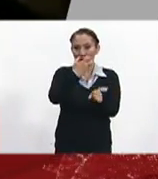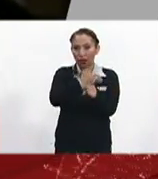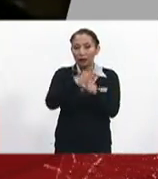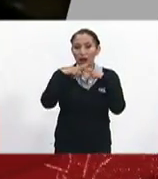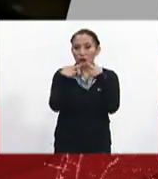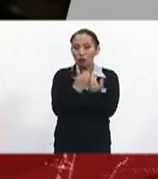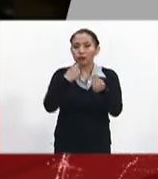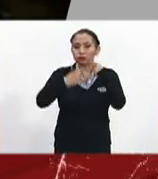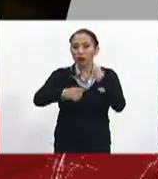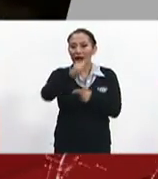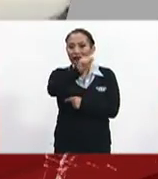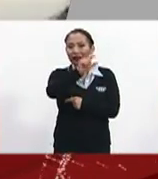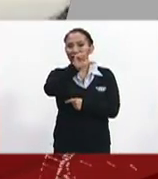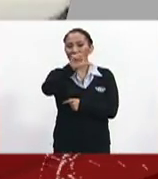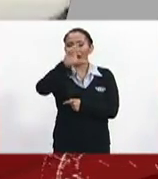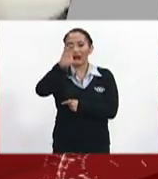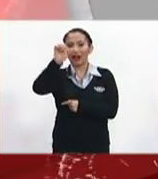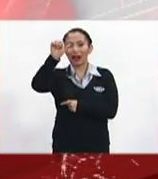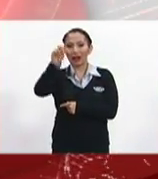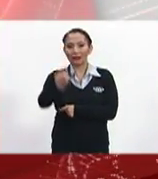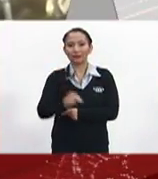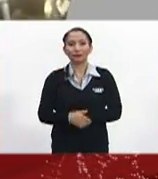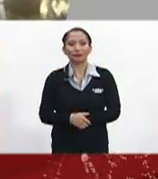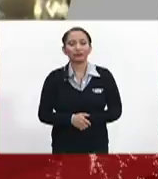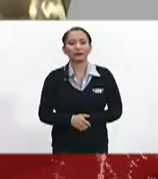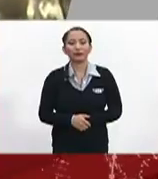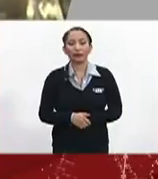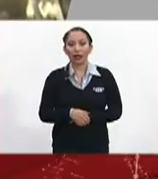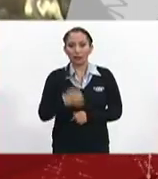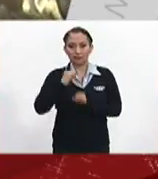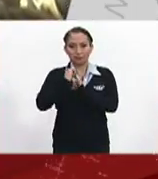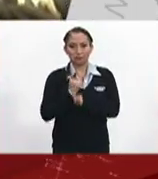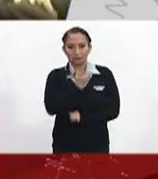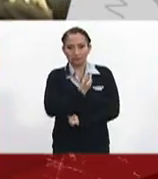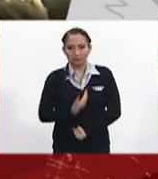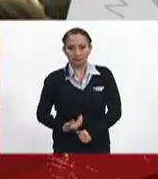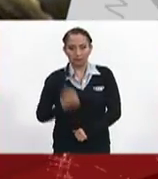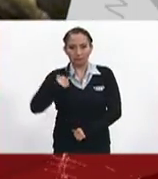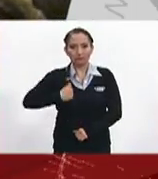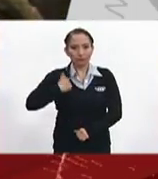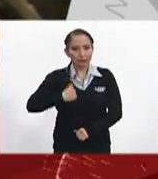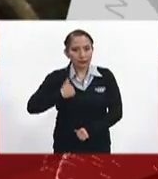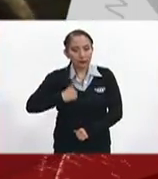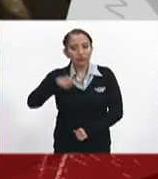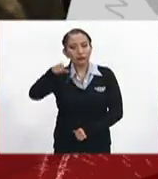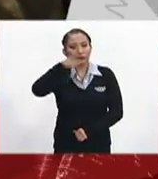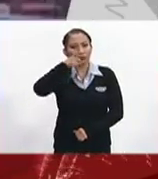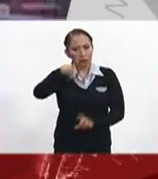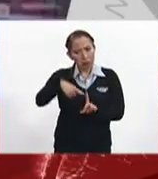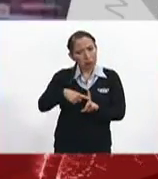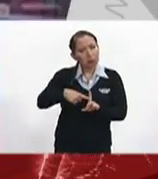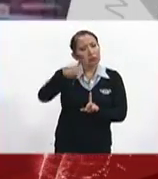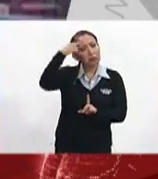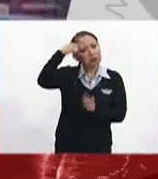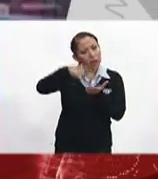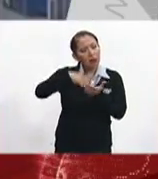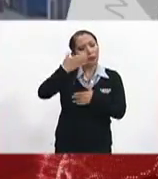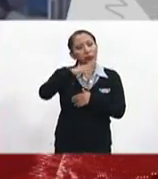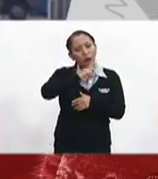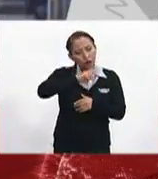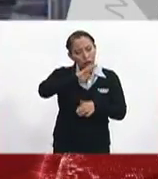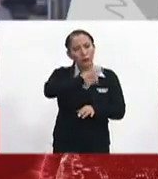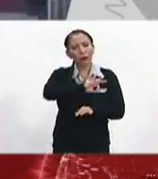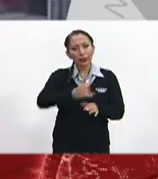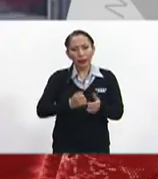de renegociaciones del Telecán. El primer ministro de Canadá, Justin Trudeau, se dice optimista de que pronto se